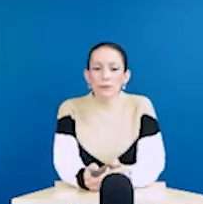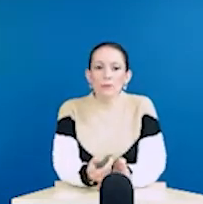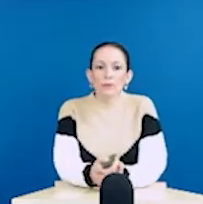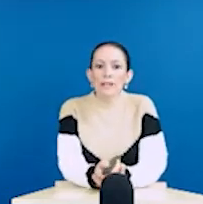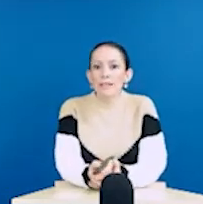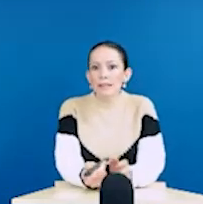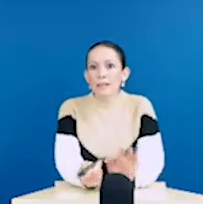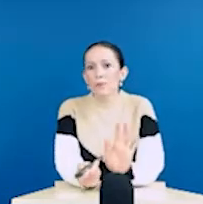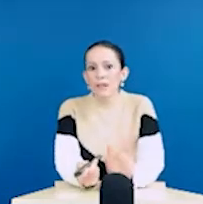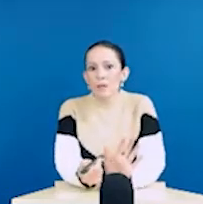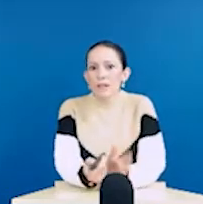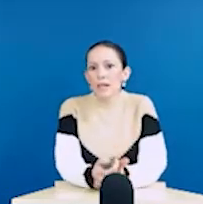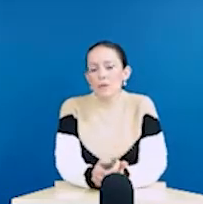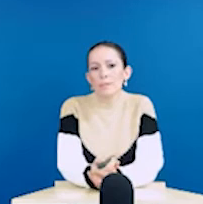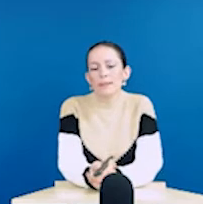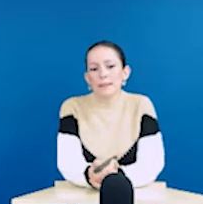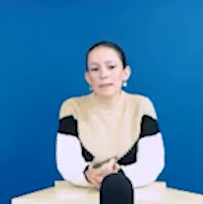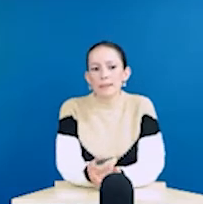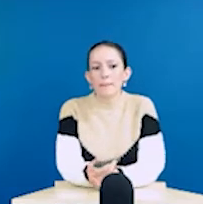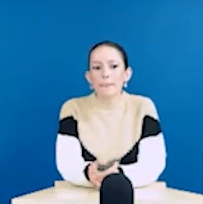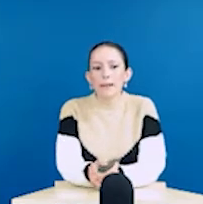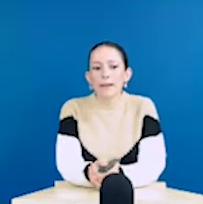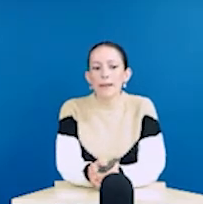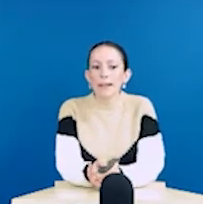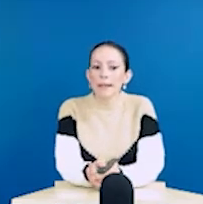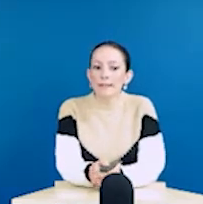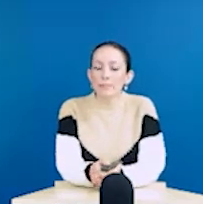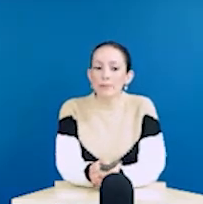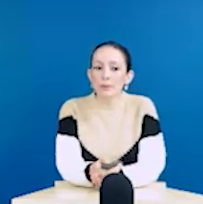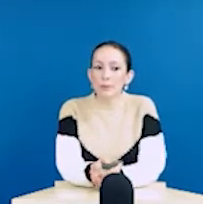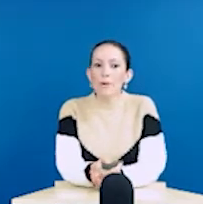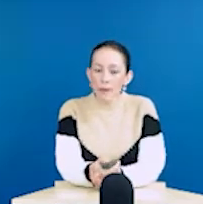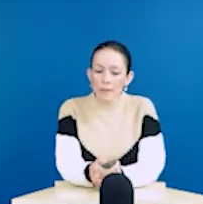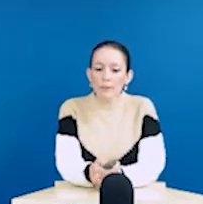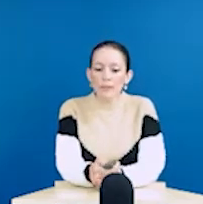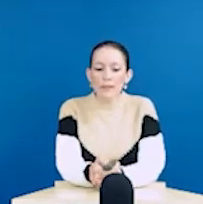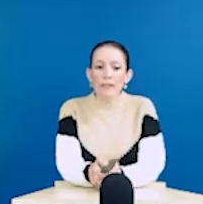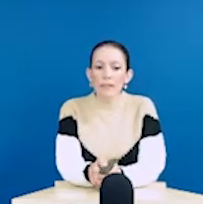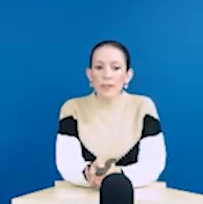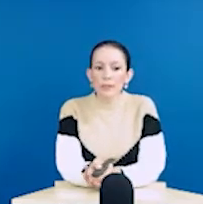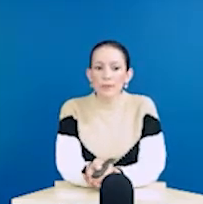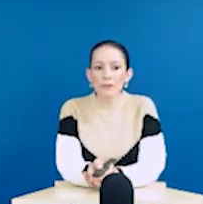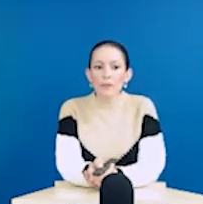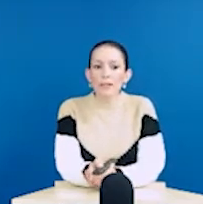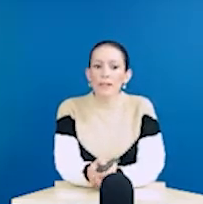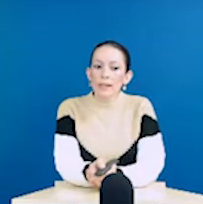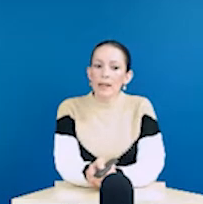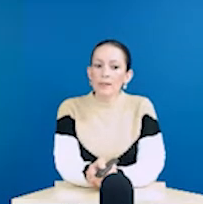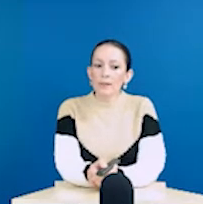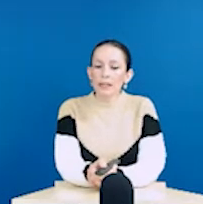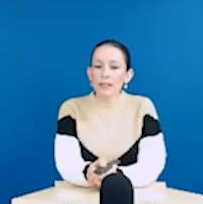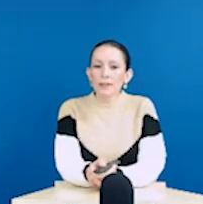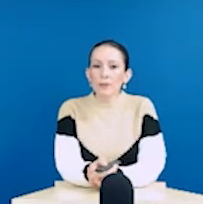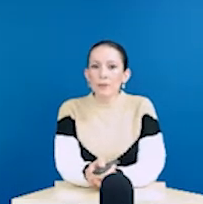eso nosotros ya tenemos algo claro del paciente. Este punto rojo va en su manilla de identificación